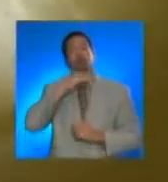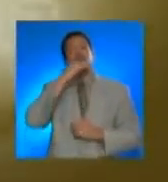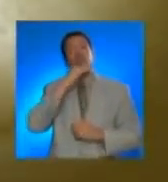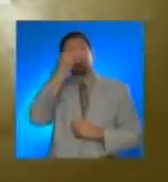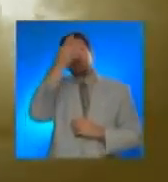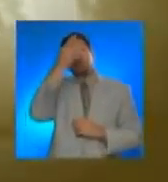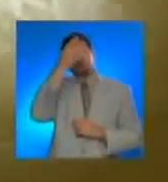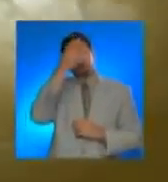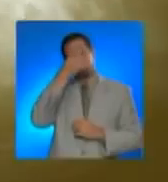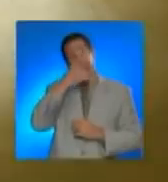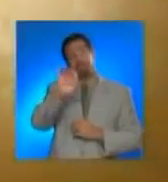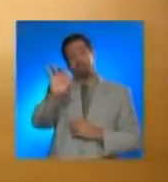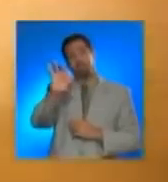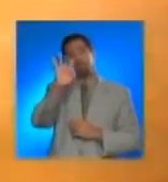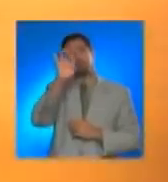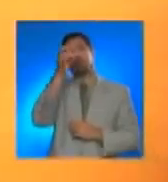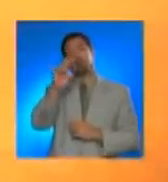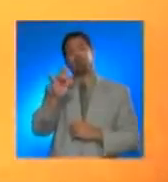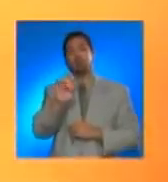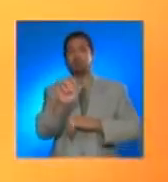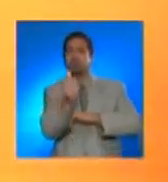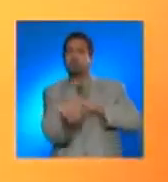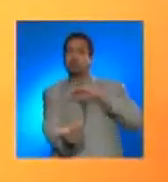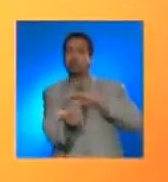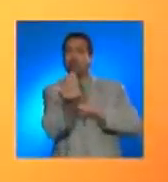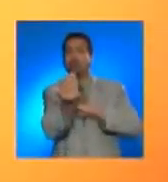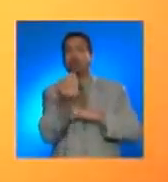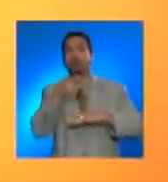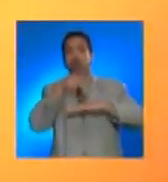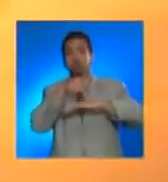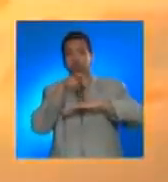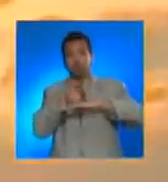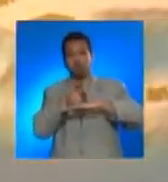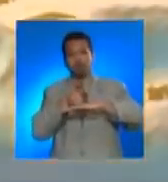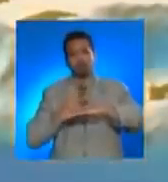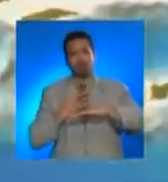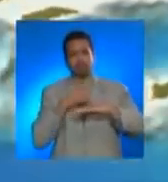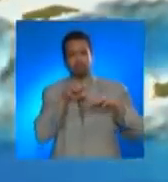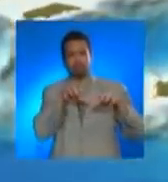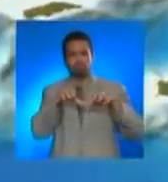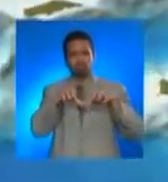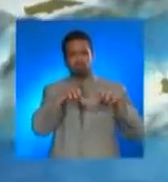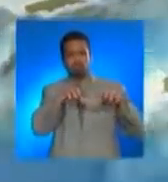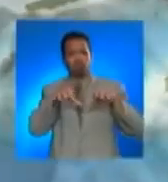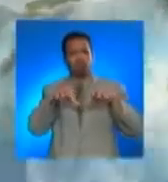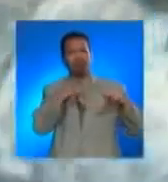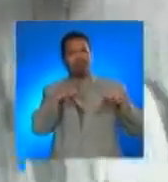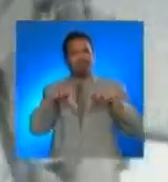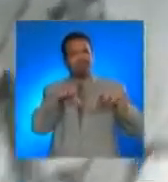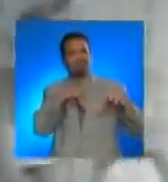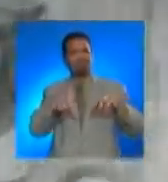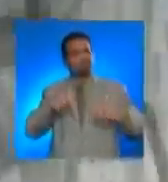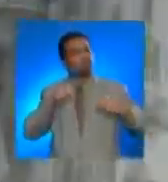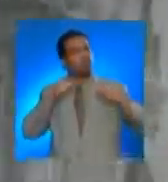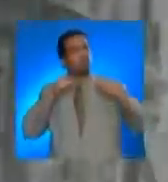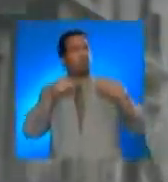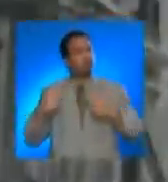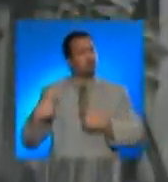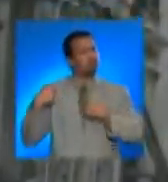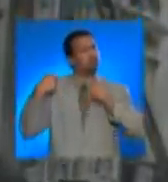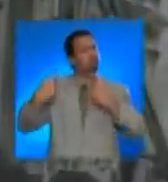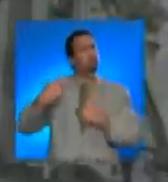Inmediatamente luego del sismo, surgió una gran ola en el lado sur de Vieques que bañó su costa norte. En Naguabo, cerraron la iglesia